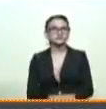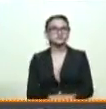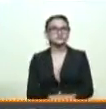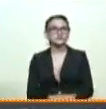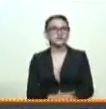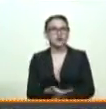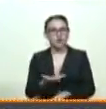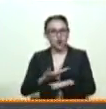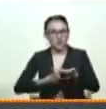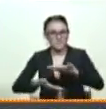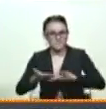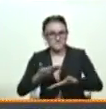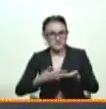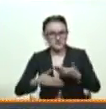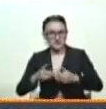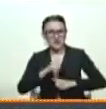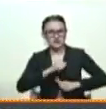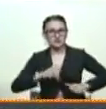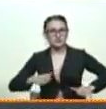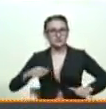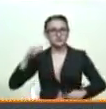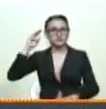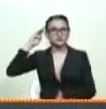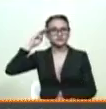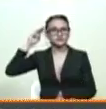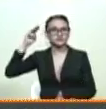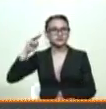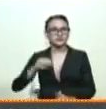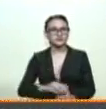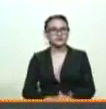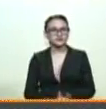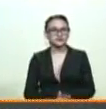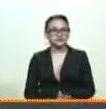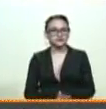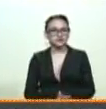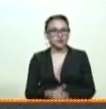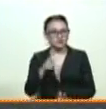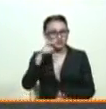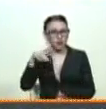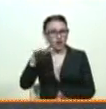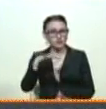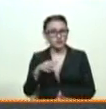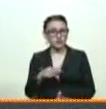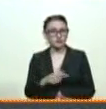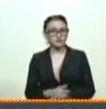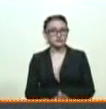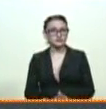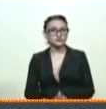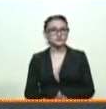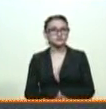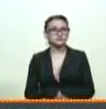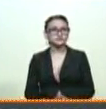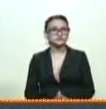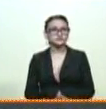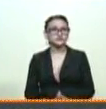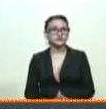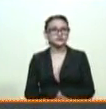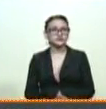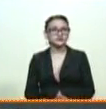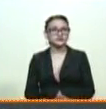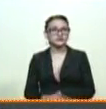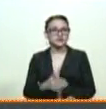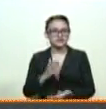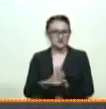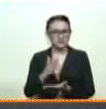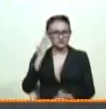compartiendo con ellos, con la milicia bolivariana, que es el pueblo en armas. Y siempre, pues, ustedes